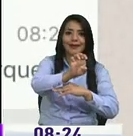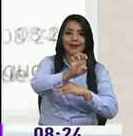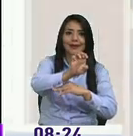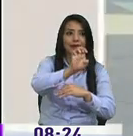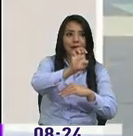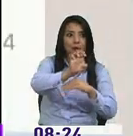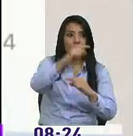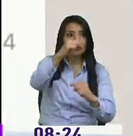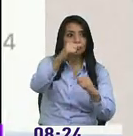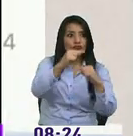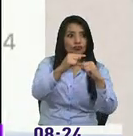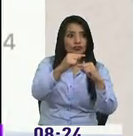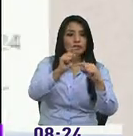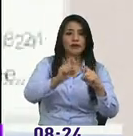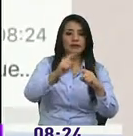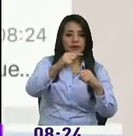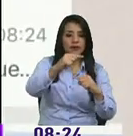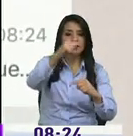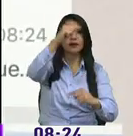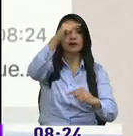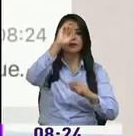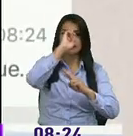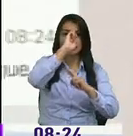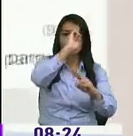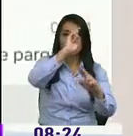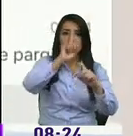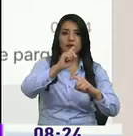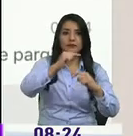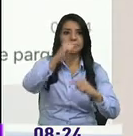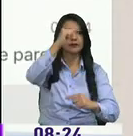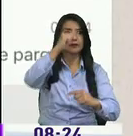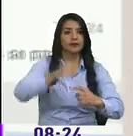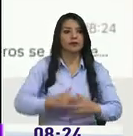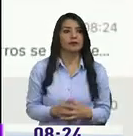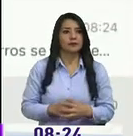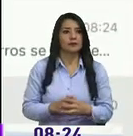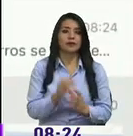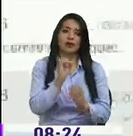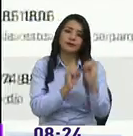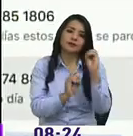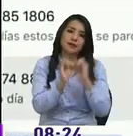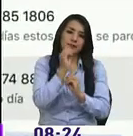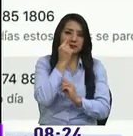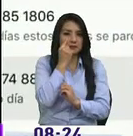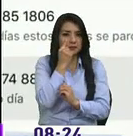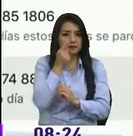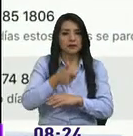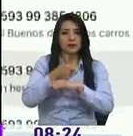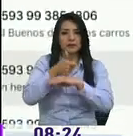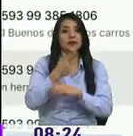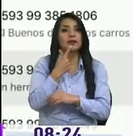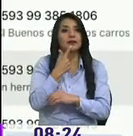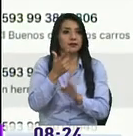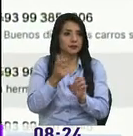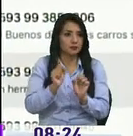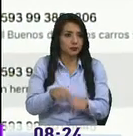vida, dice que debería de haber más respeto y escribirse con mayúscula. Bueno, la observación es válida, veamos qué dicen las autoridades.